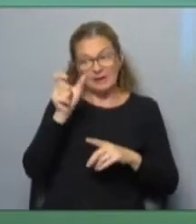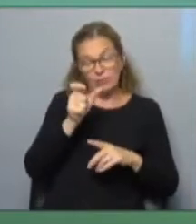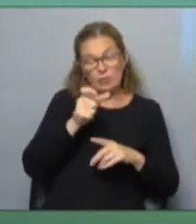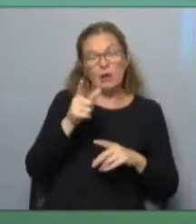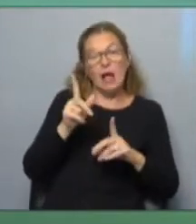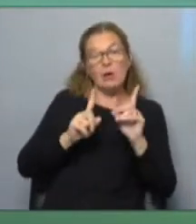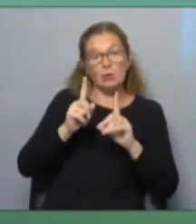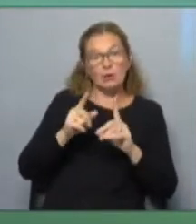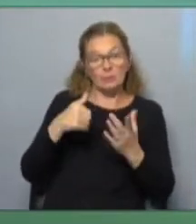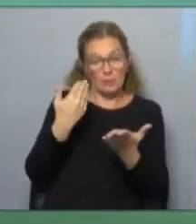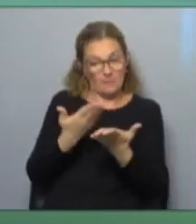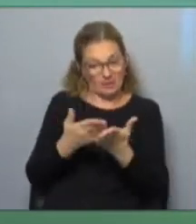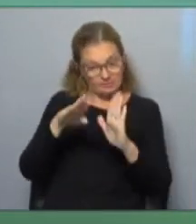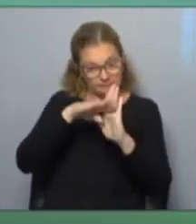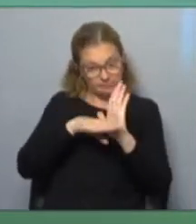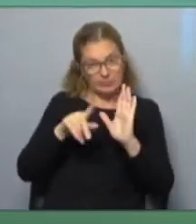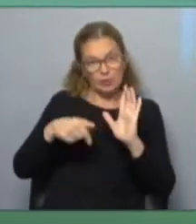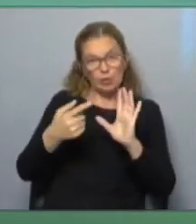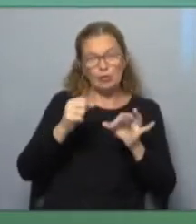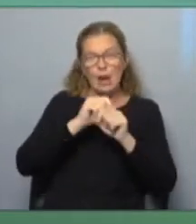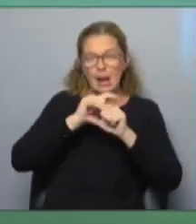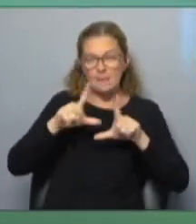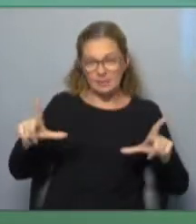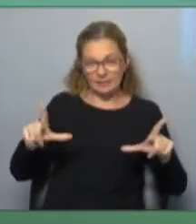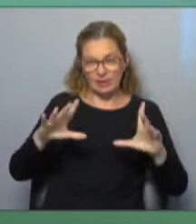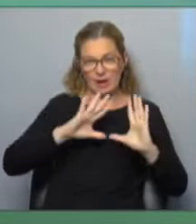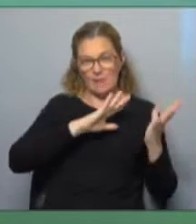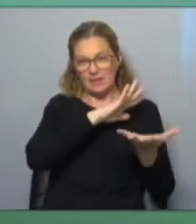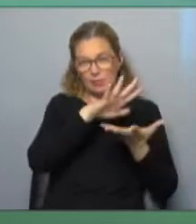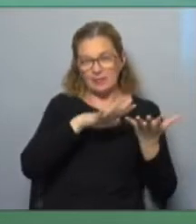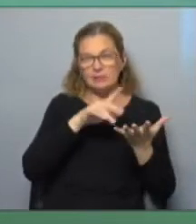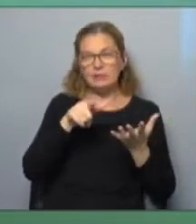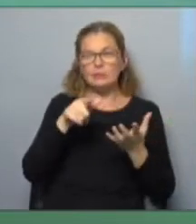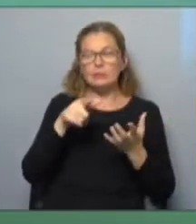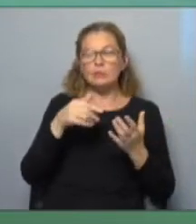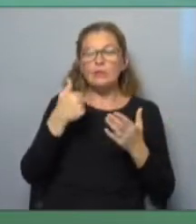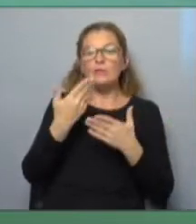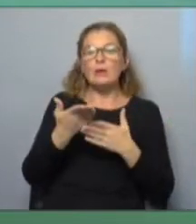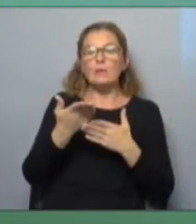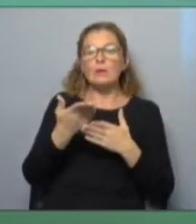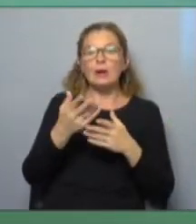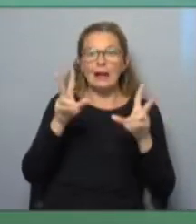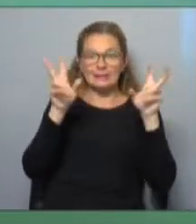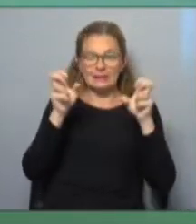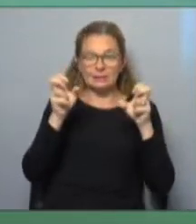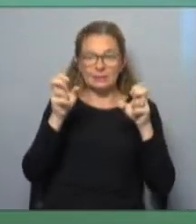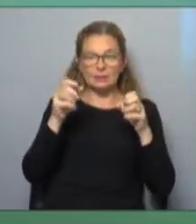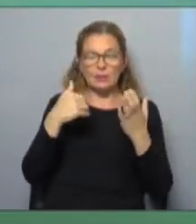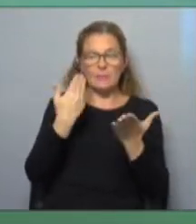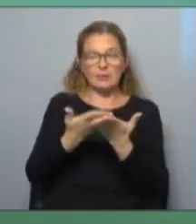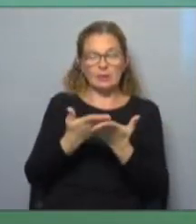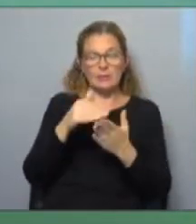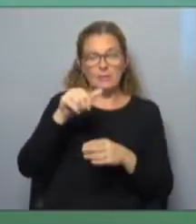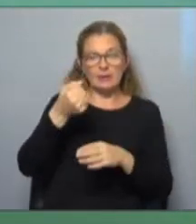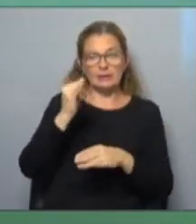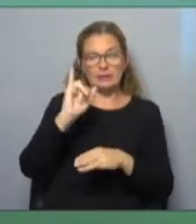opinión sobre estos planes y otros vinculados a limpieza y desarrollo ambiental. Bueno y nos vamos al tema de portada y algo de lo que planteaba Mariana Abreu,